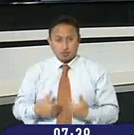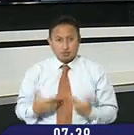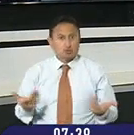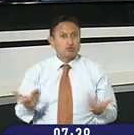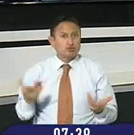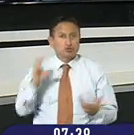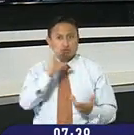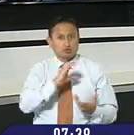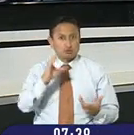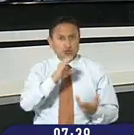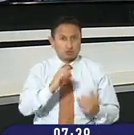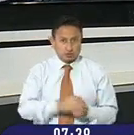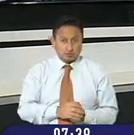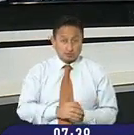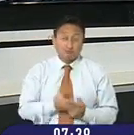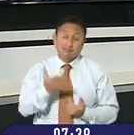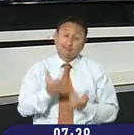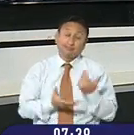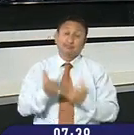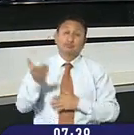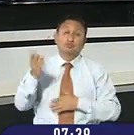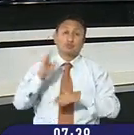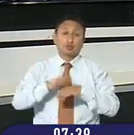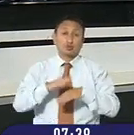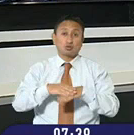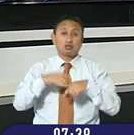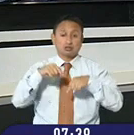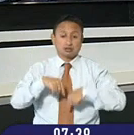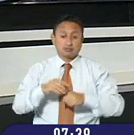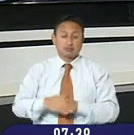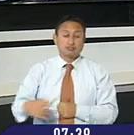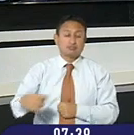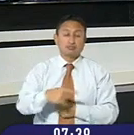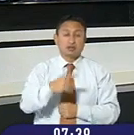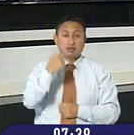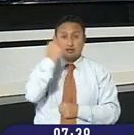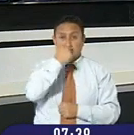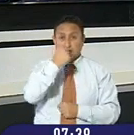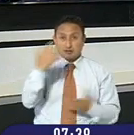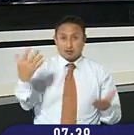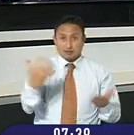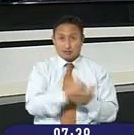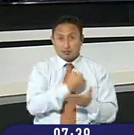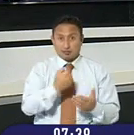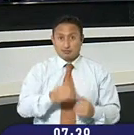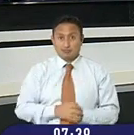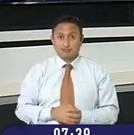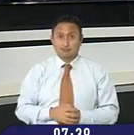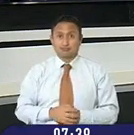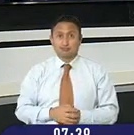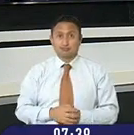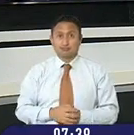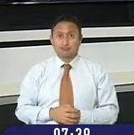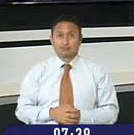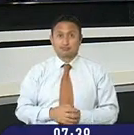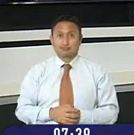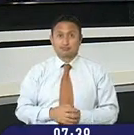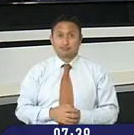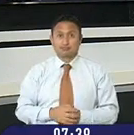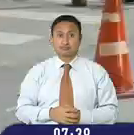presume que el crimen tendría relación con el decomiso de un cargamento de droga que estaba oculto en contenedores.